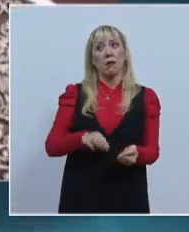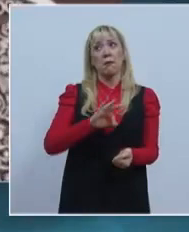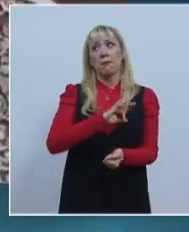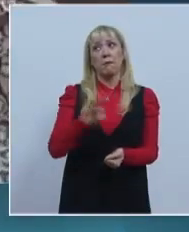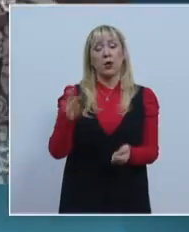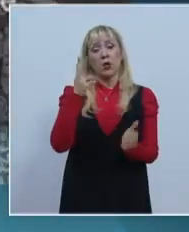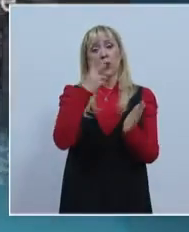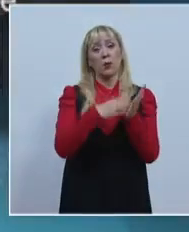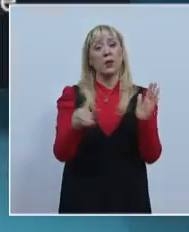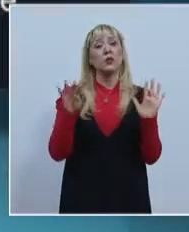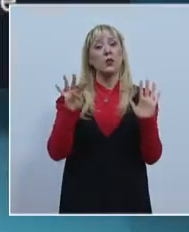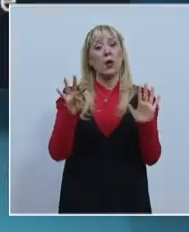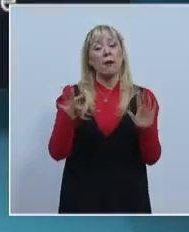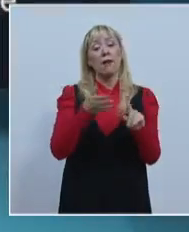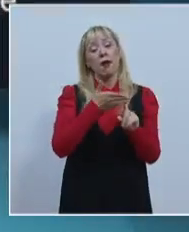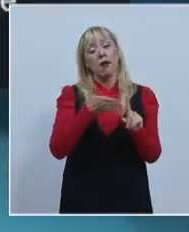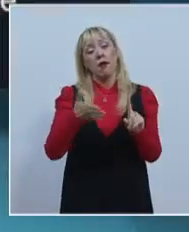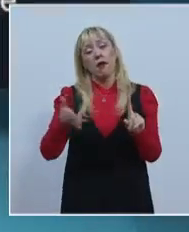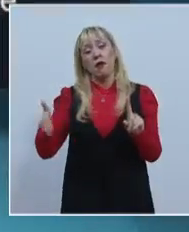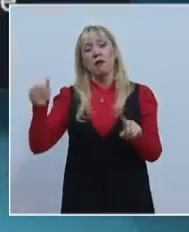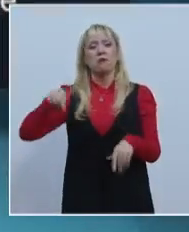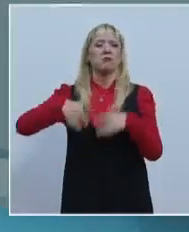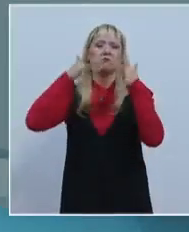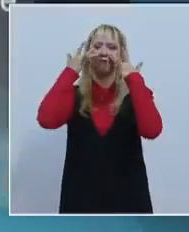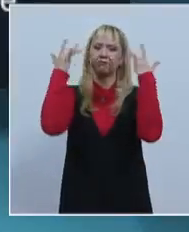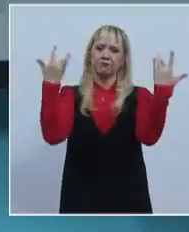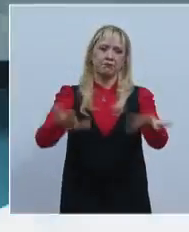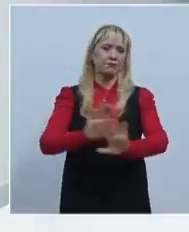desde 2019.